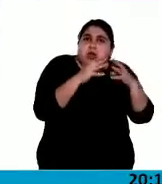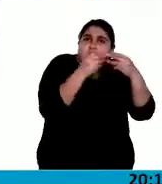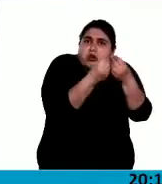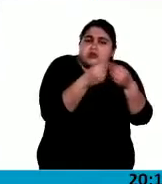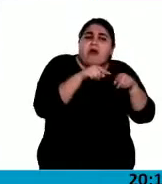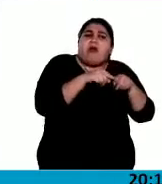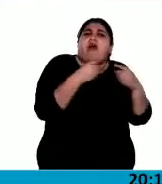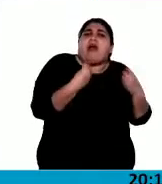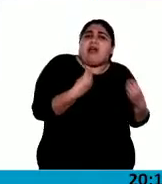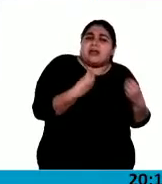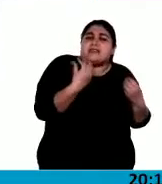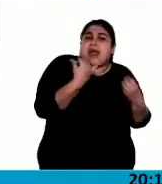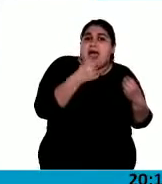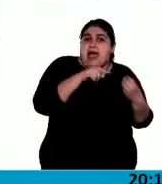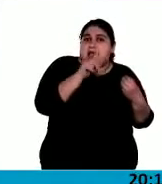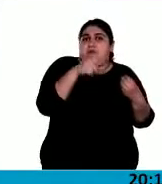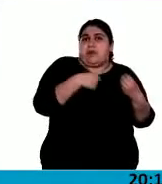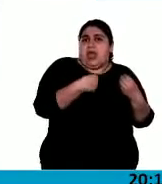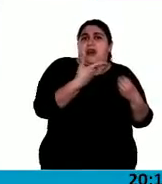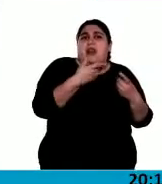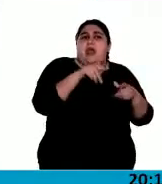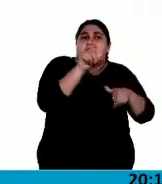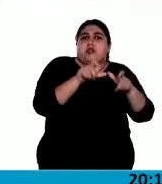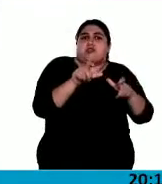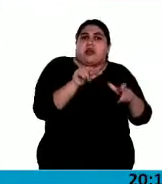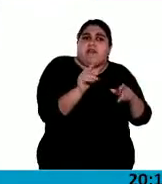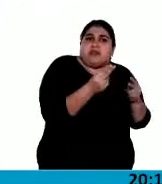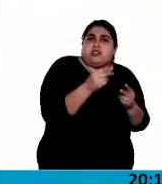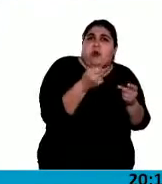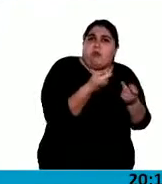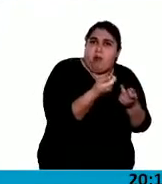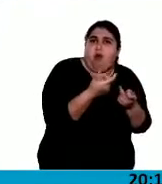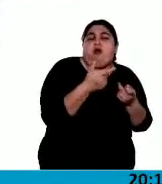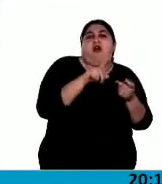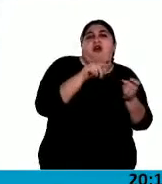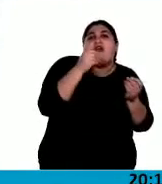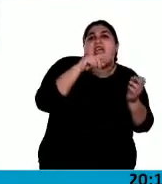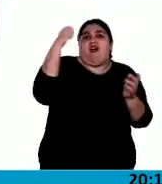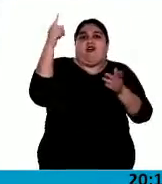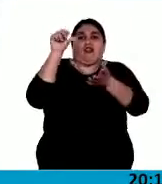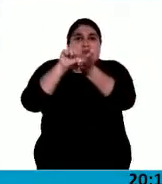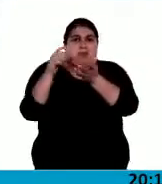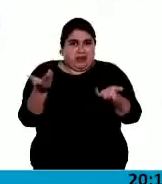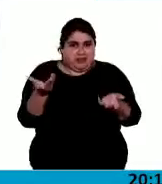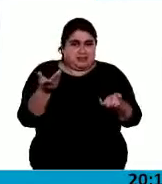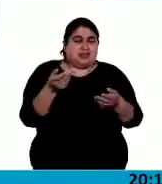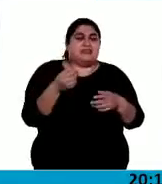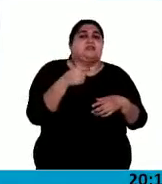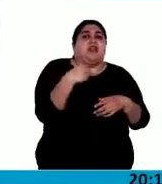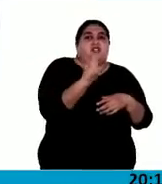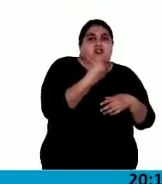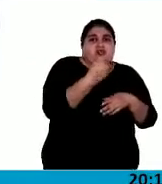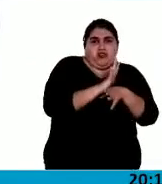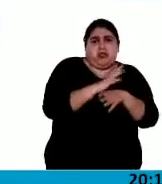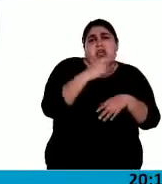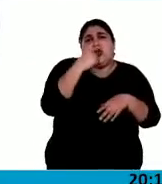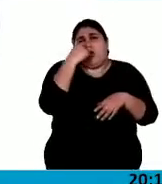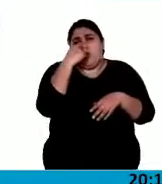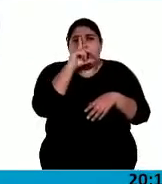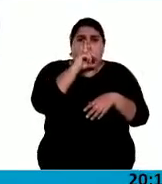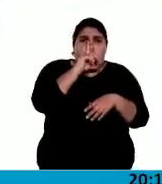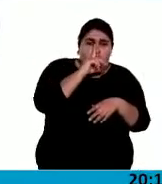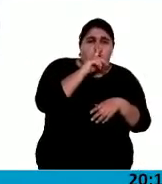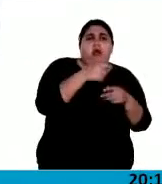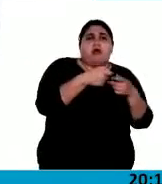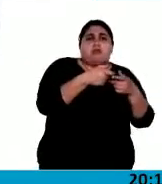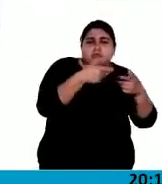ejemplo, en tener mucho menos fallecidos que otros países, y la realidad no eran tan menos, porque, insisto, entre junio y julio hubo